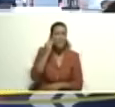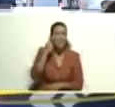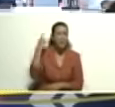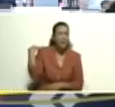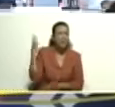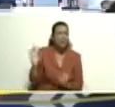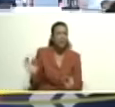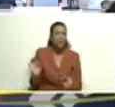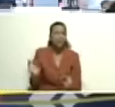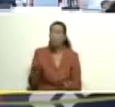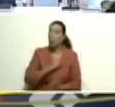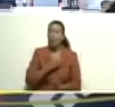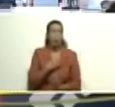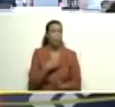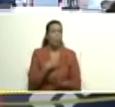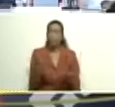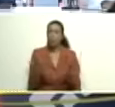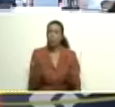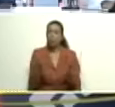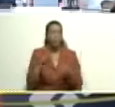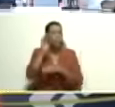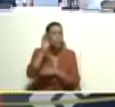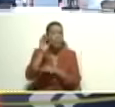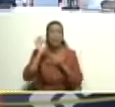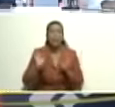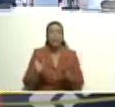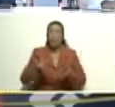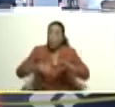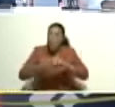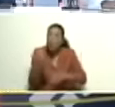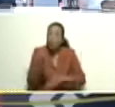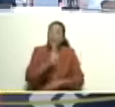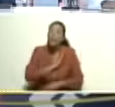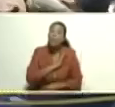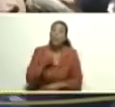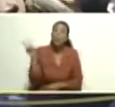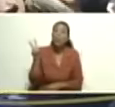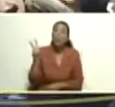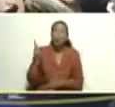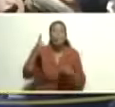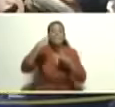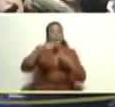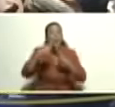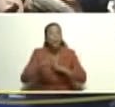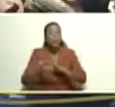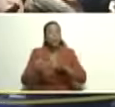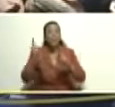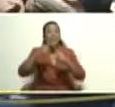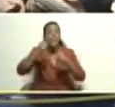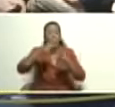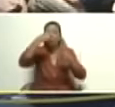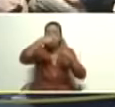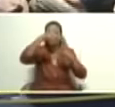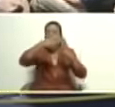sido, no es, ni será. Es nuestro modelo para diversificar